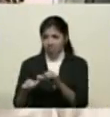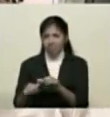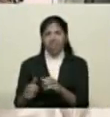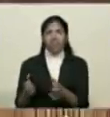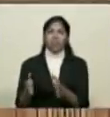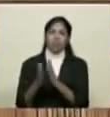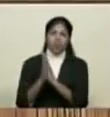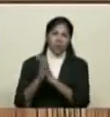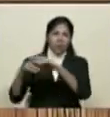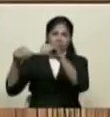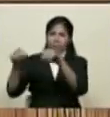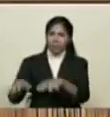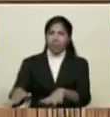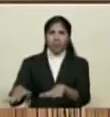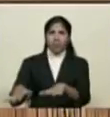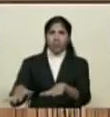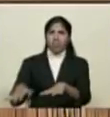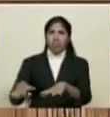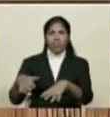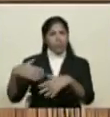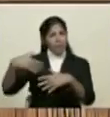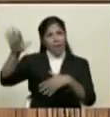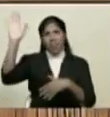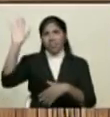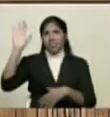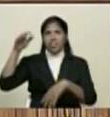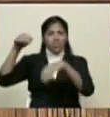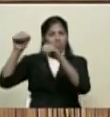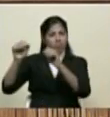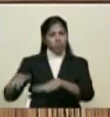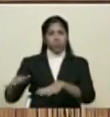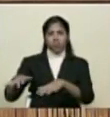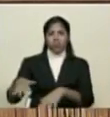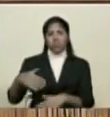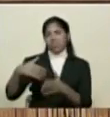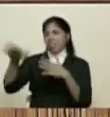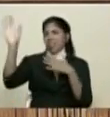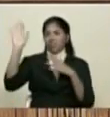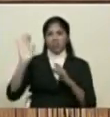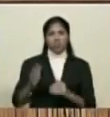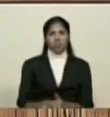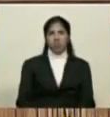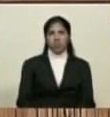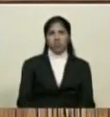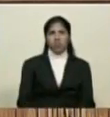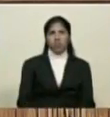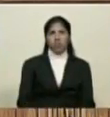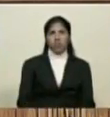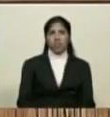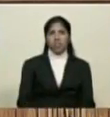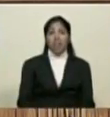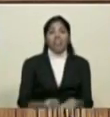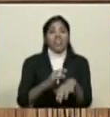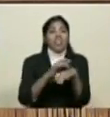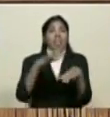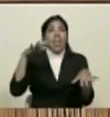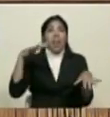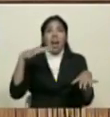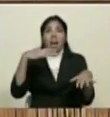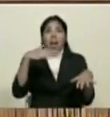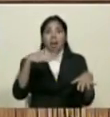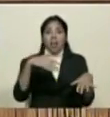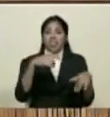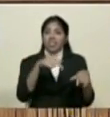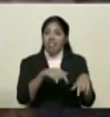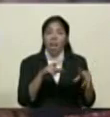a eso. Renuncien y se vayan en la oscuridad de la noche, pero dejen en paz a